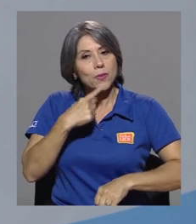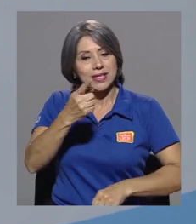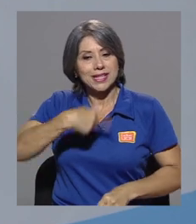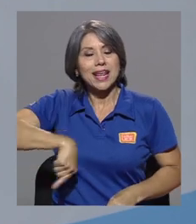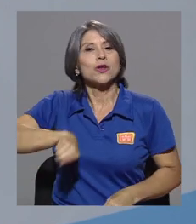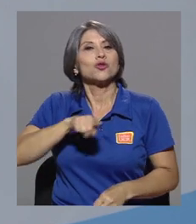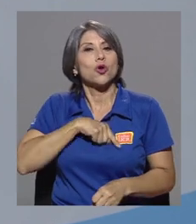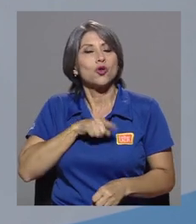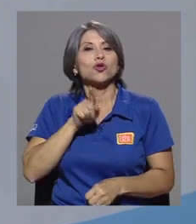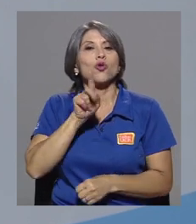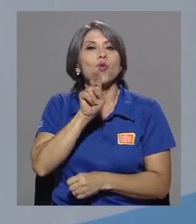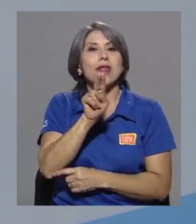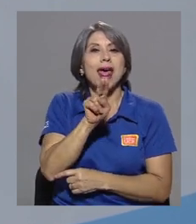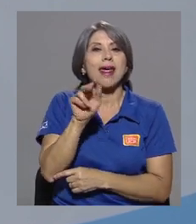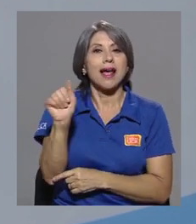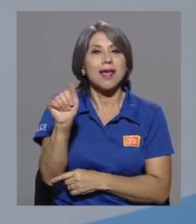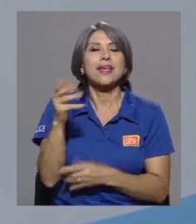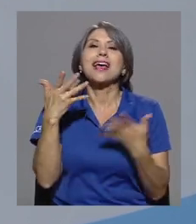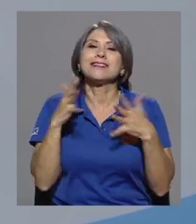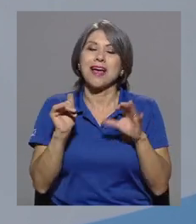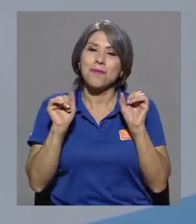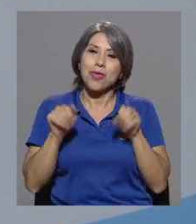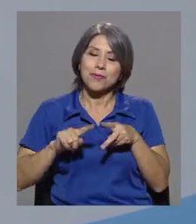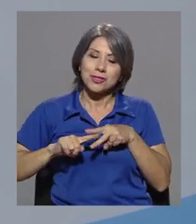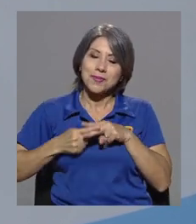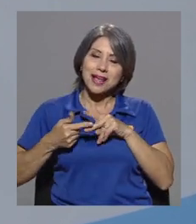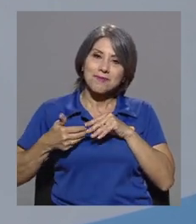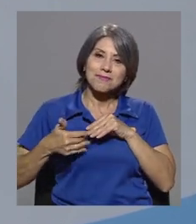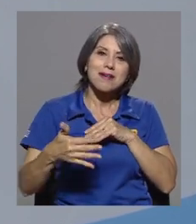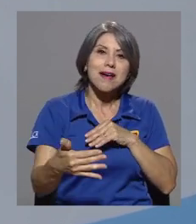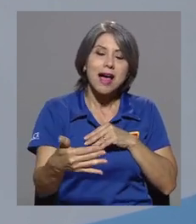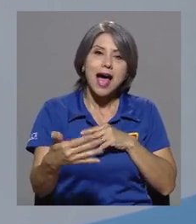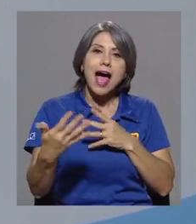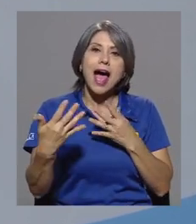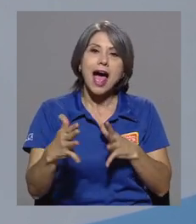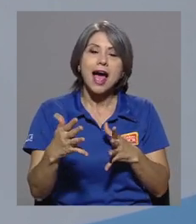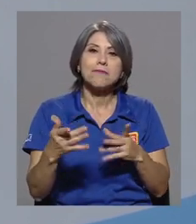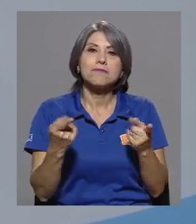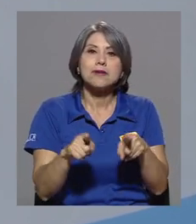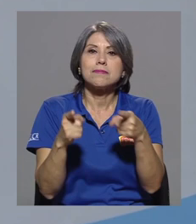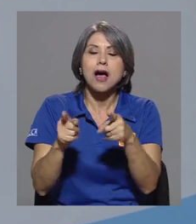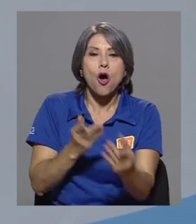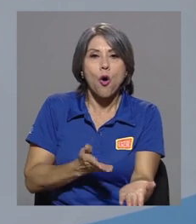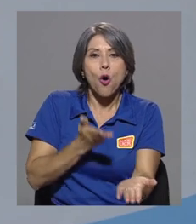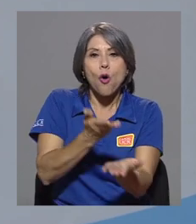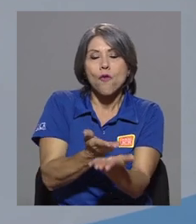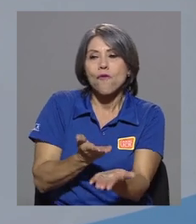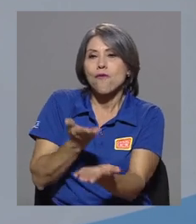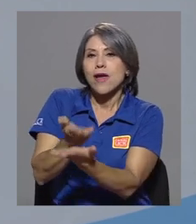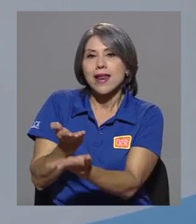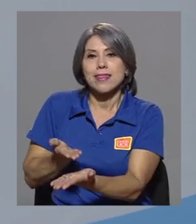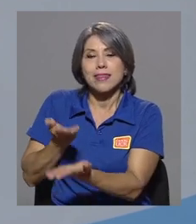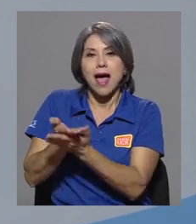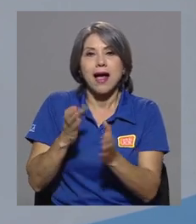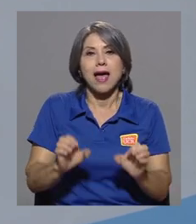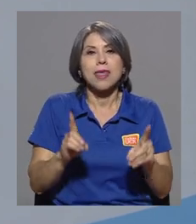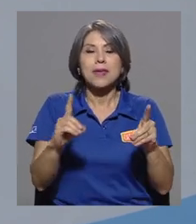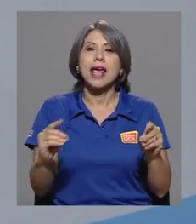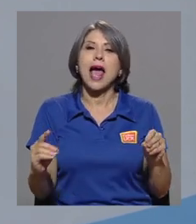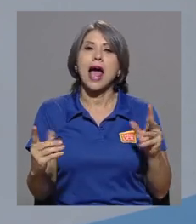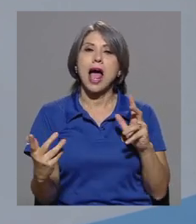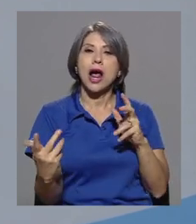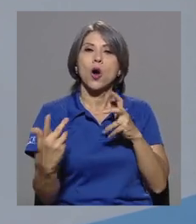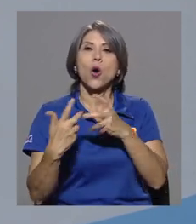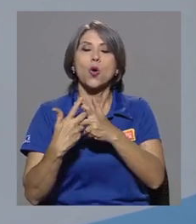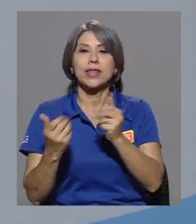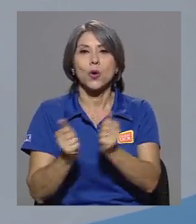unidad académica podemos empezar al incluso y generar una oferta académica mucho más acorde